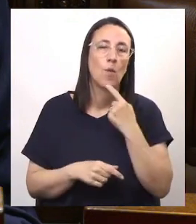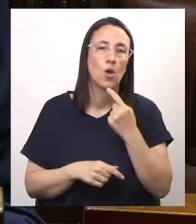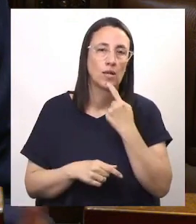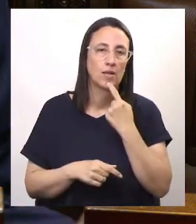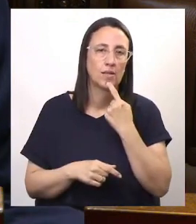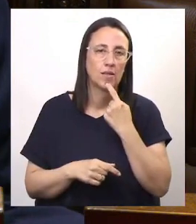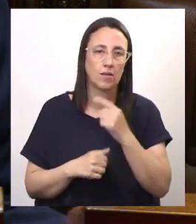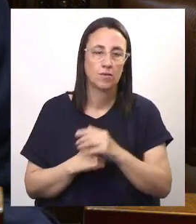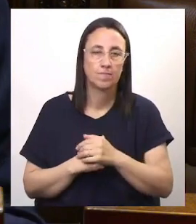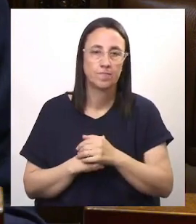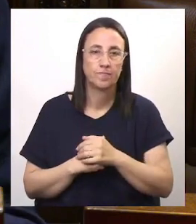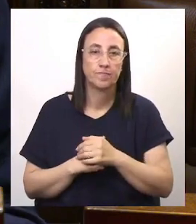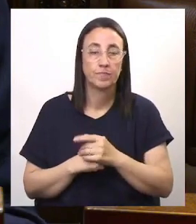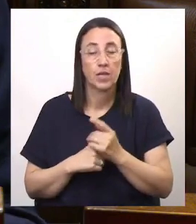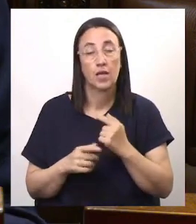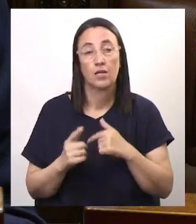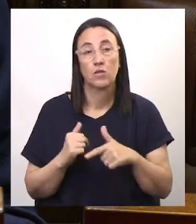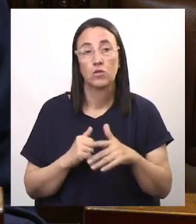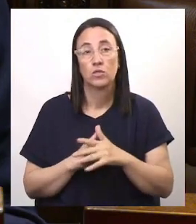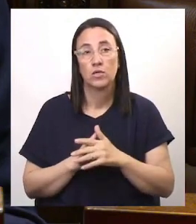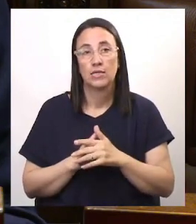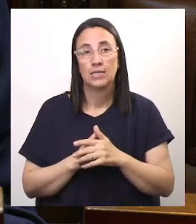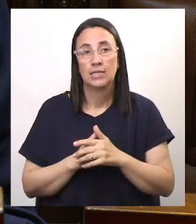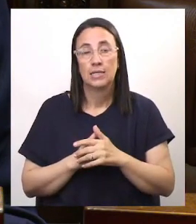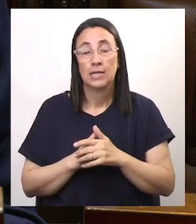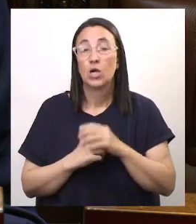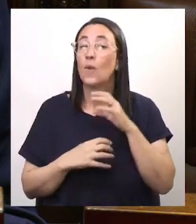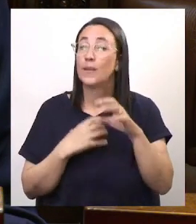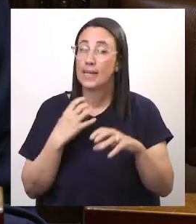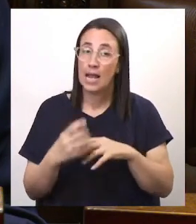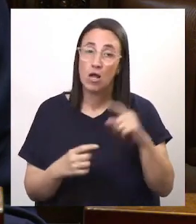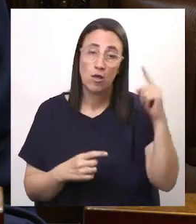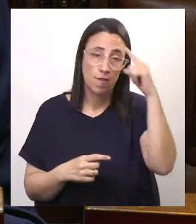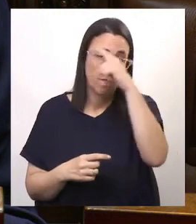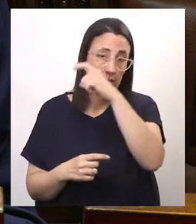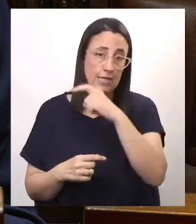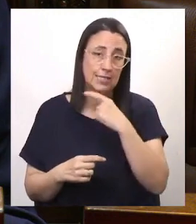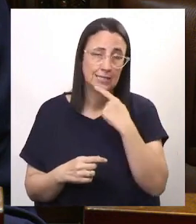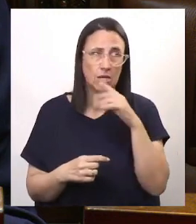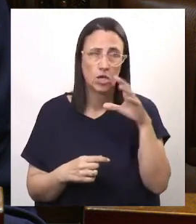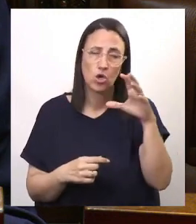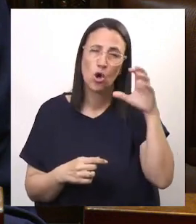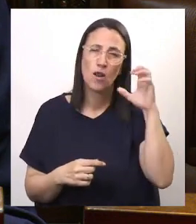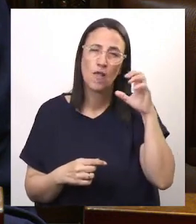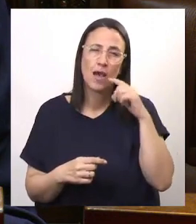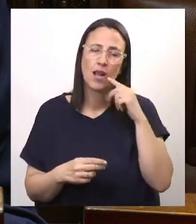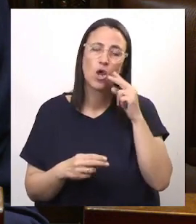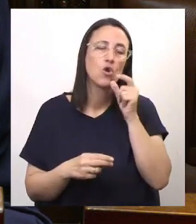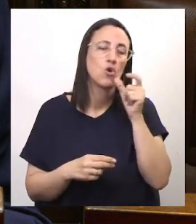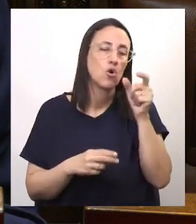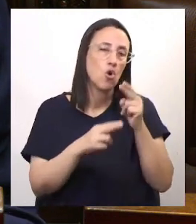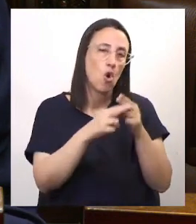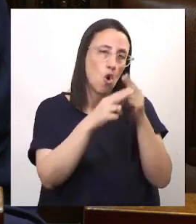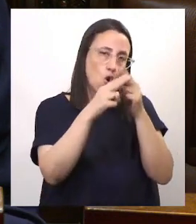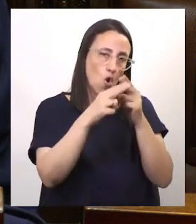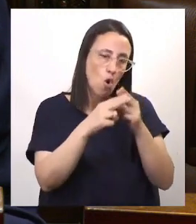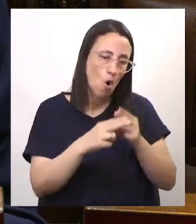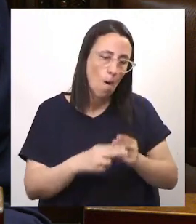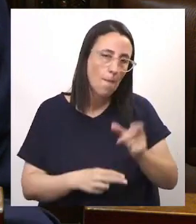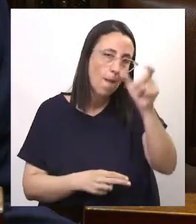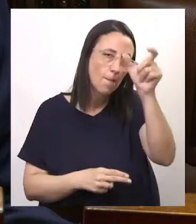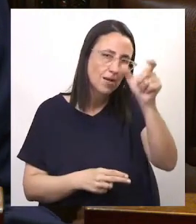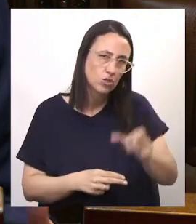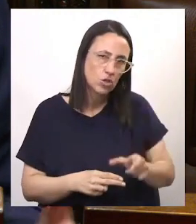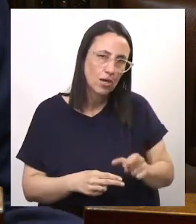y sería muy difícil recordar en este momento nombres muy ilustres